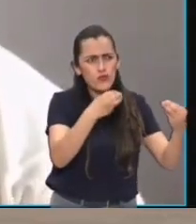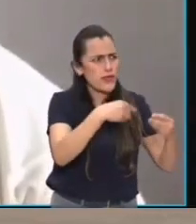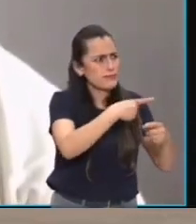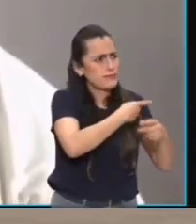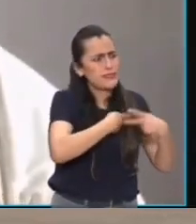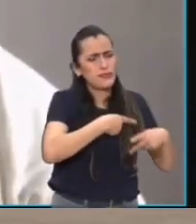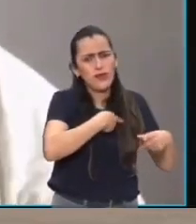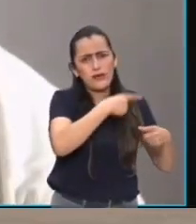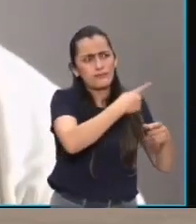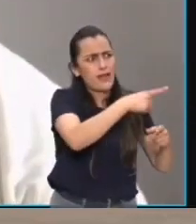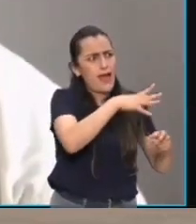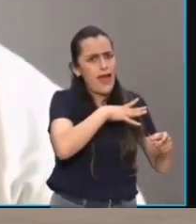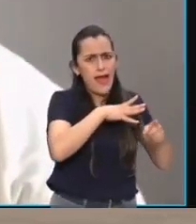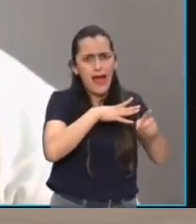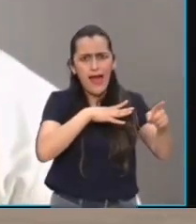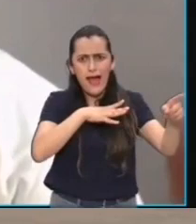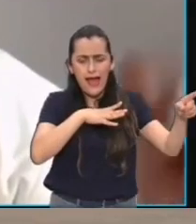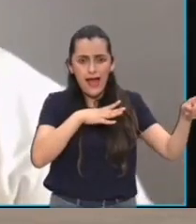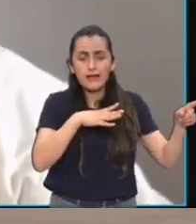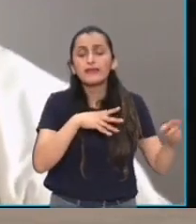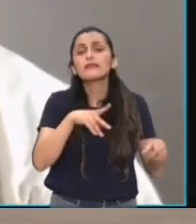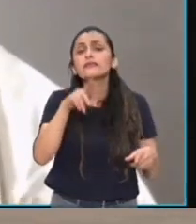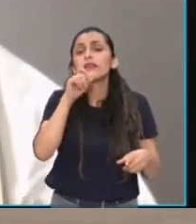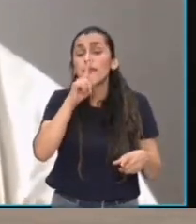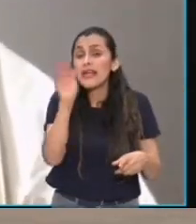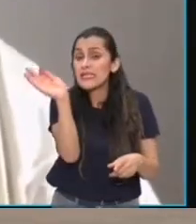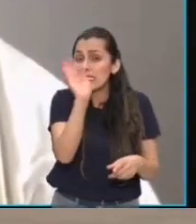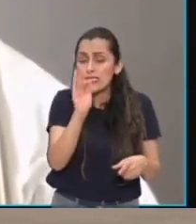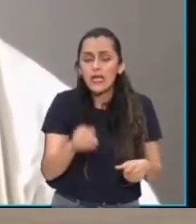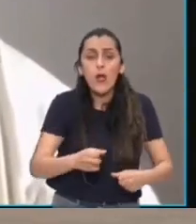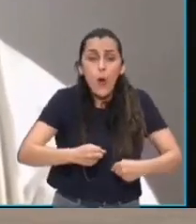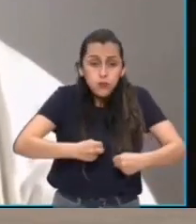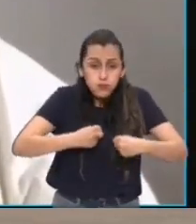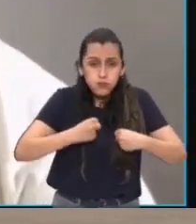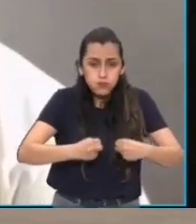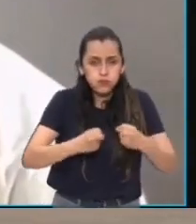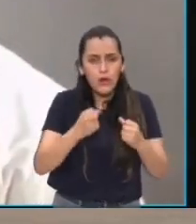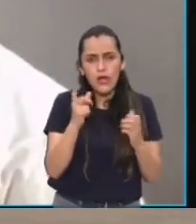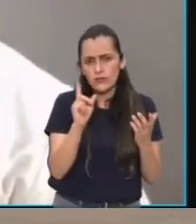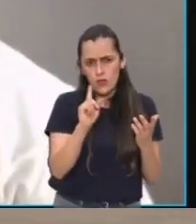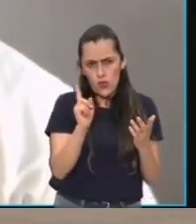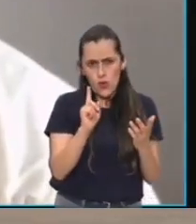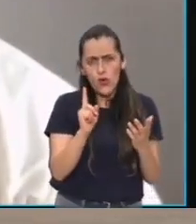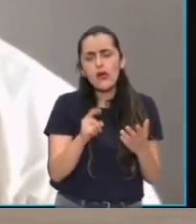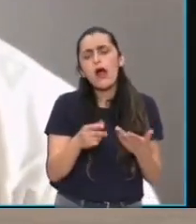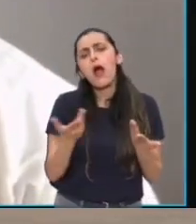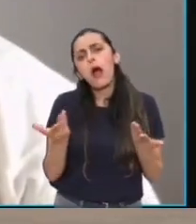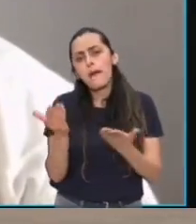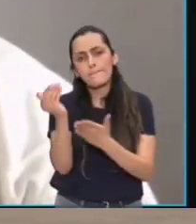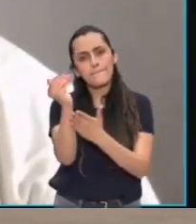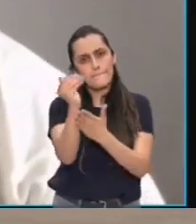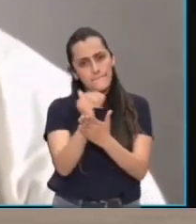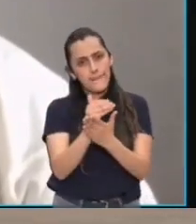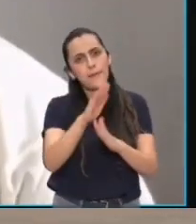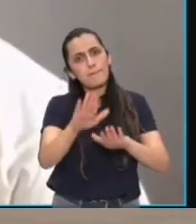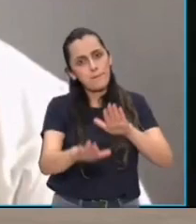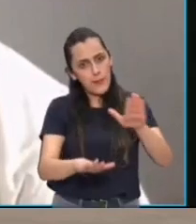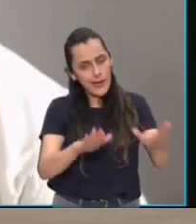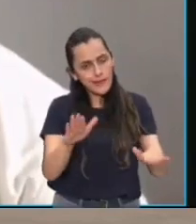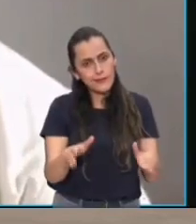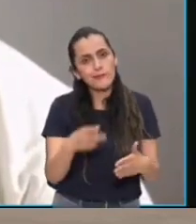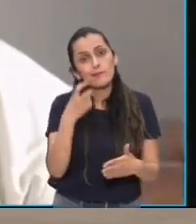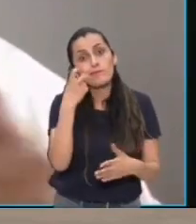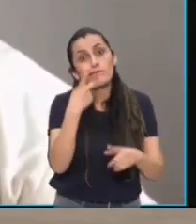en obesidad infantil, en obesidad en adultos, entonces la mortalidad no sería como la que tenemos en la actualidad. Sino,